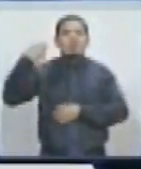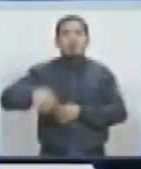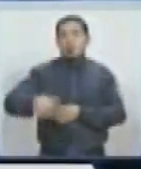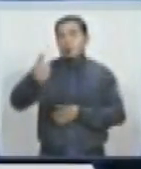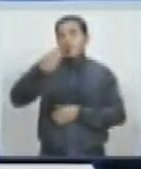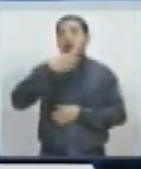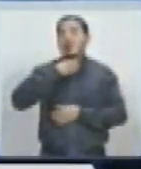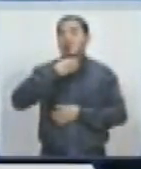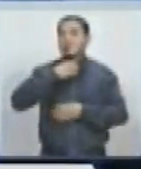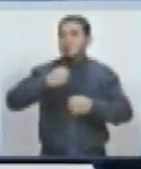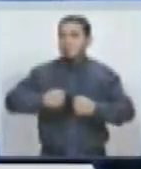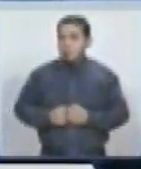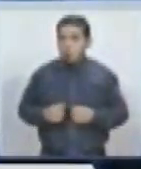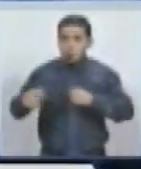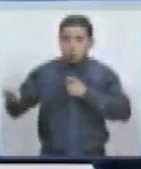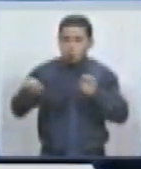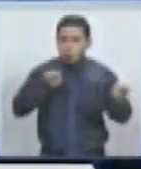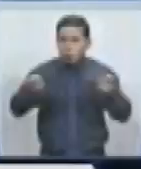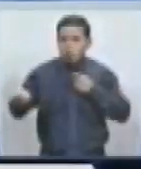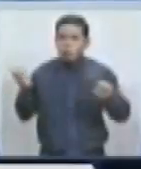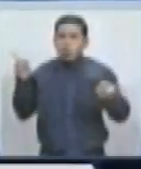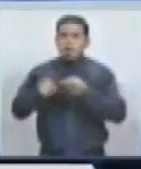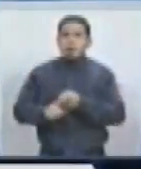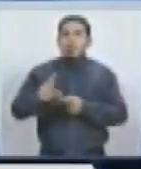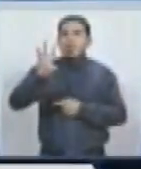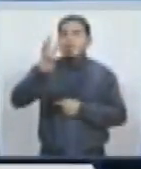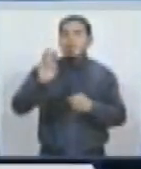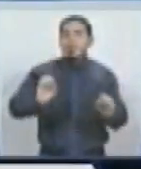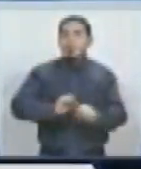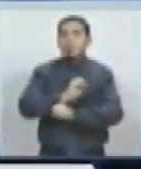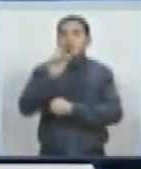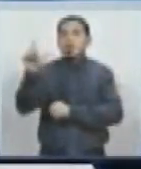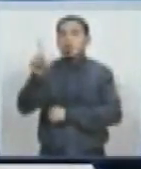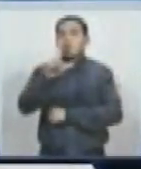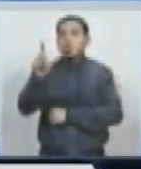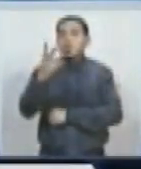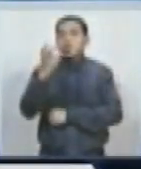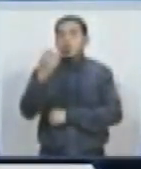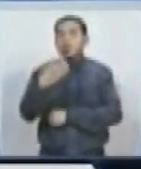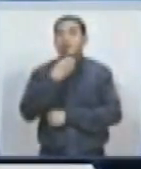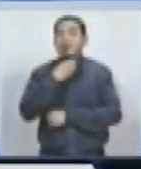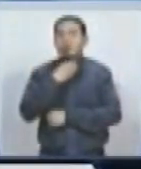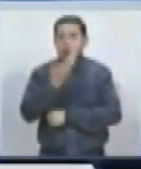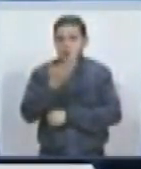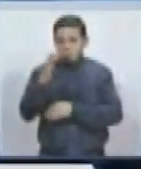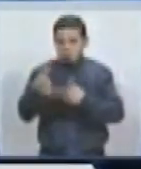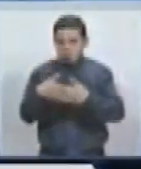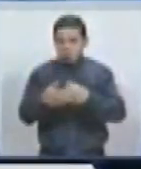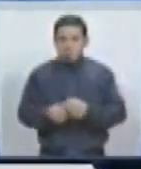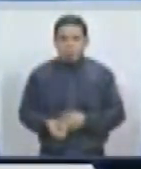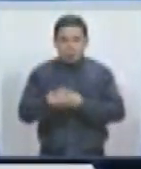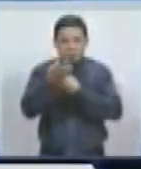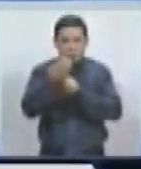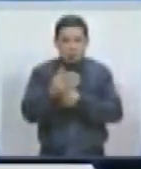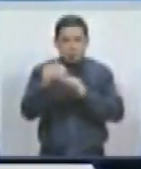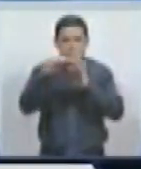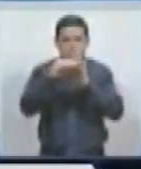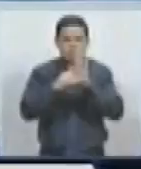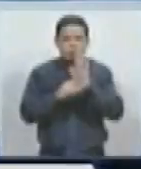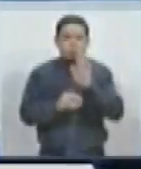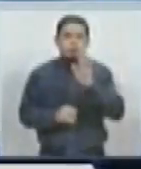agosto. Este operativo culminará a las 6 horas del día lunes 13 de agosto. Valeria Rosales nos cuenta en la siguiente